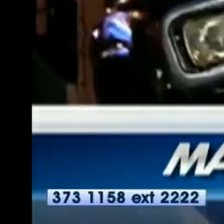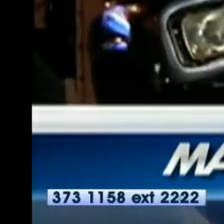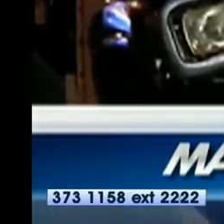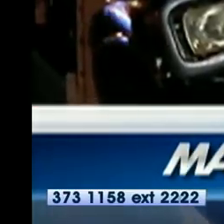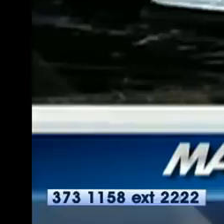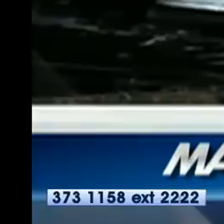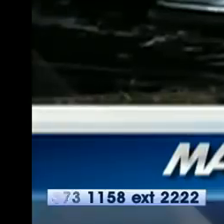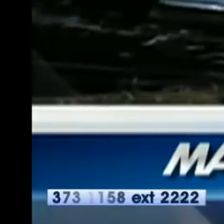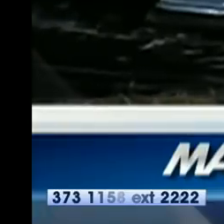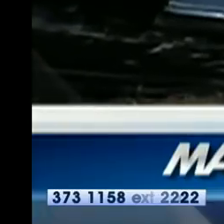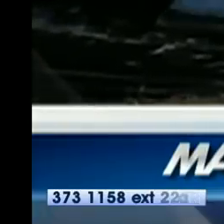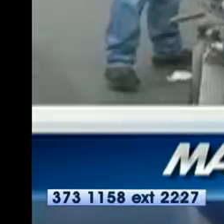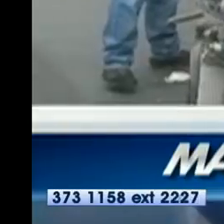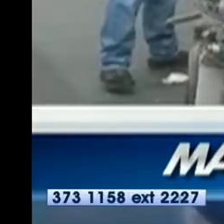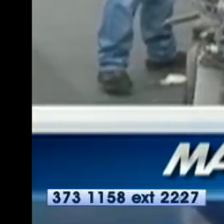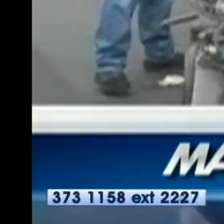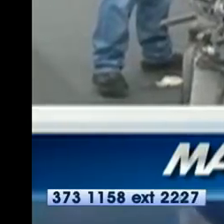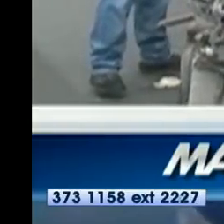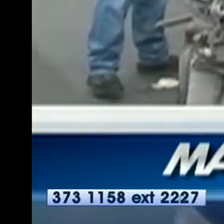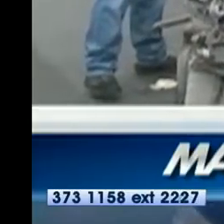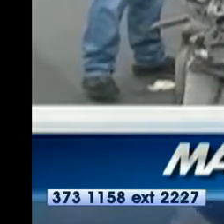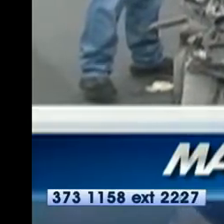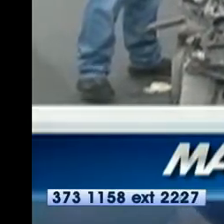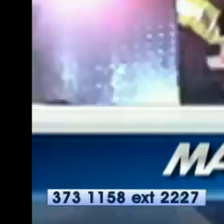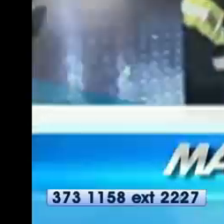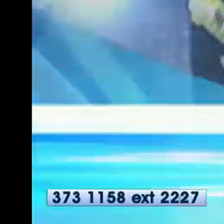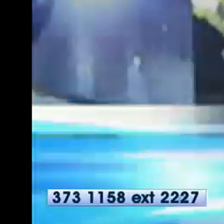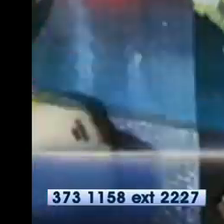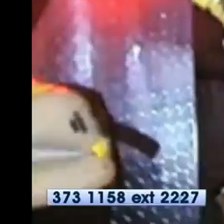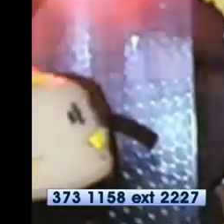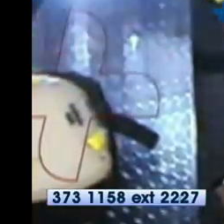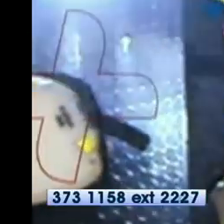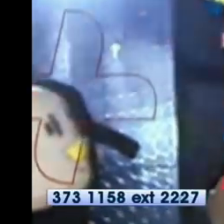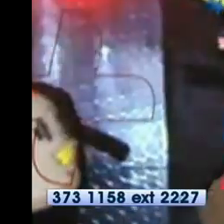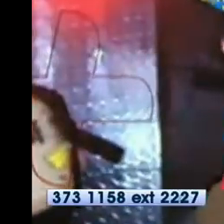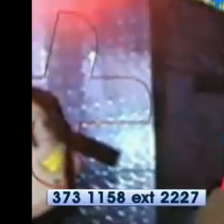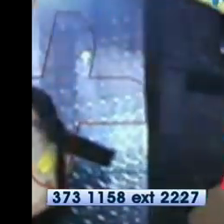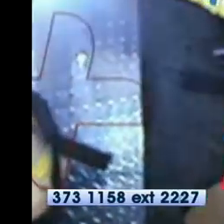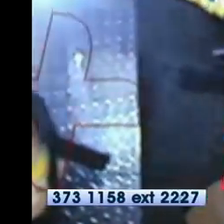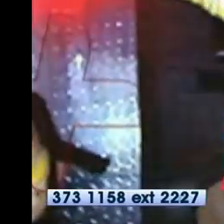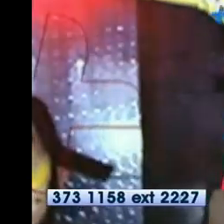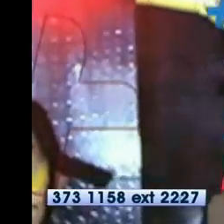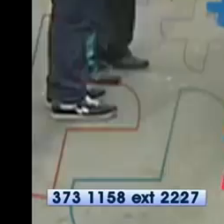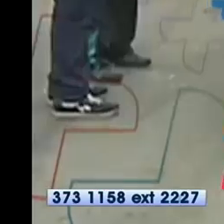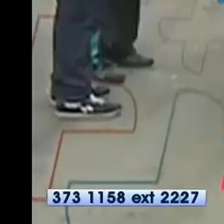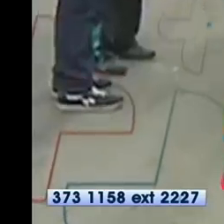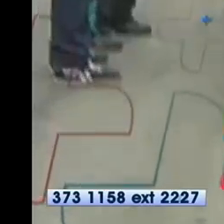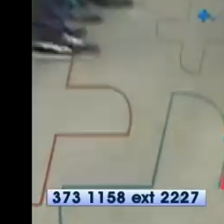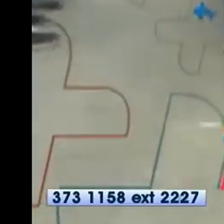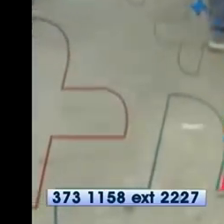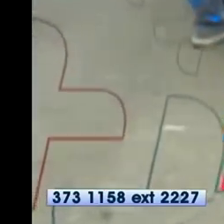como primera causa de los accidentes de tránsito.